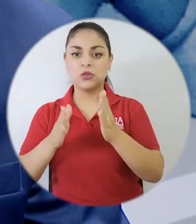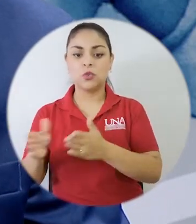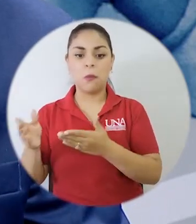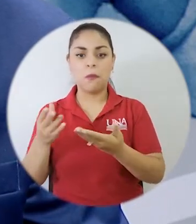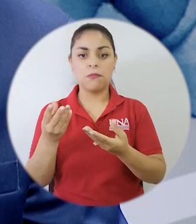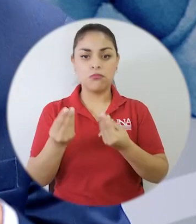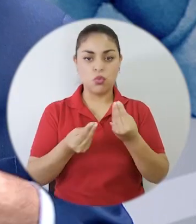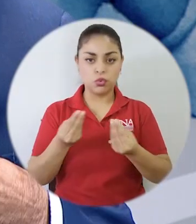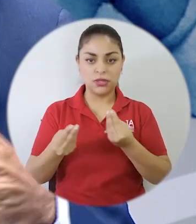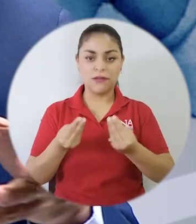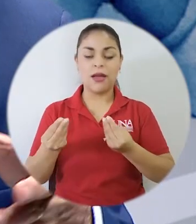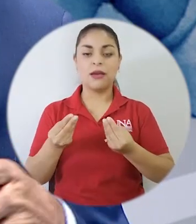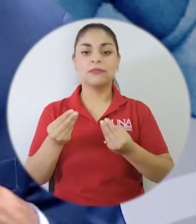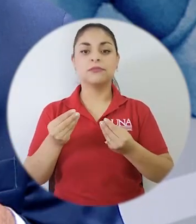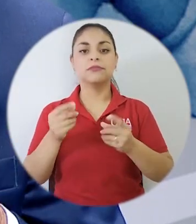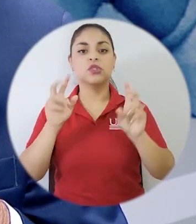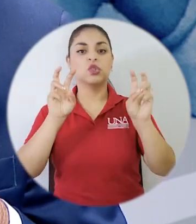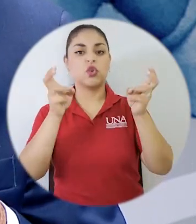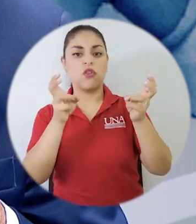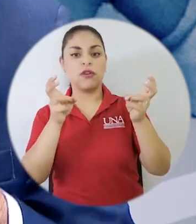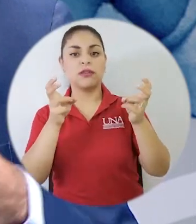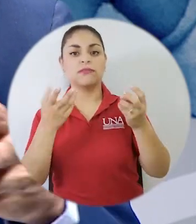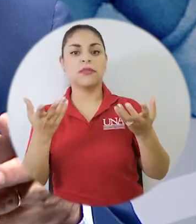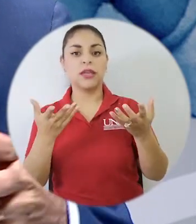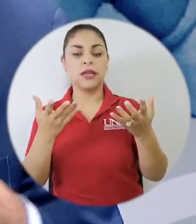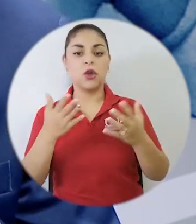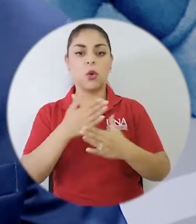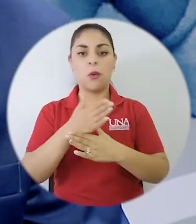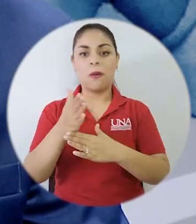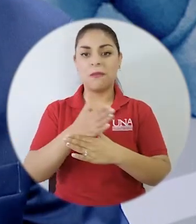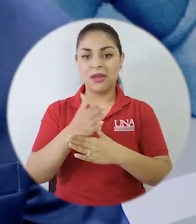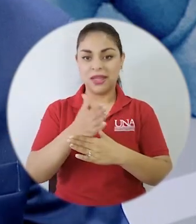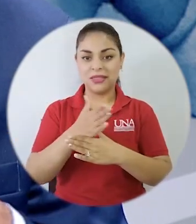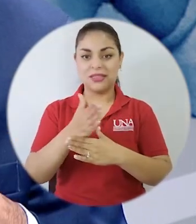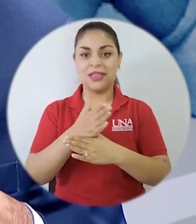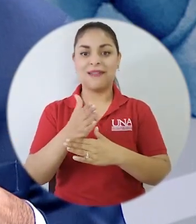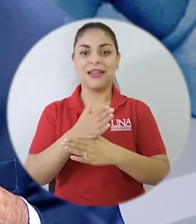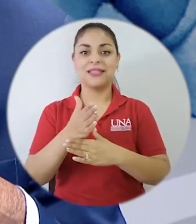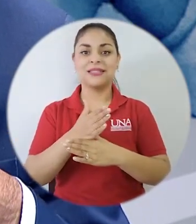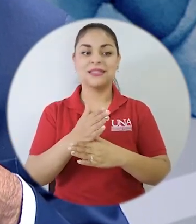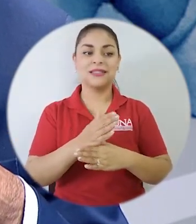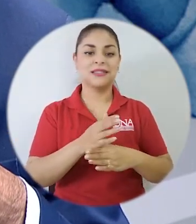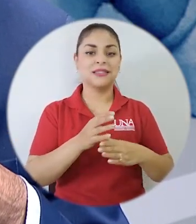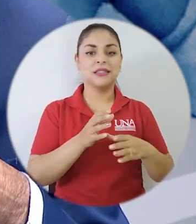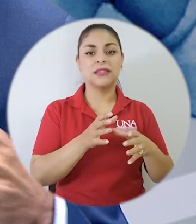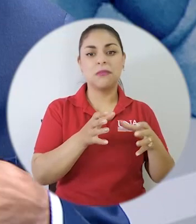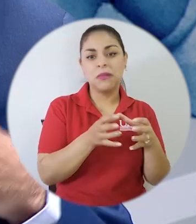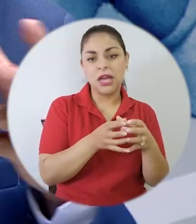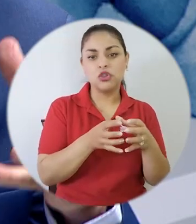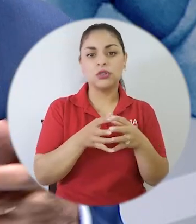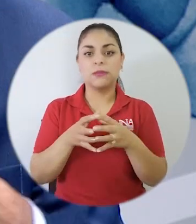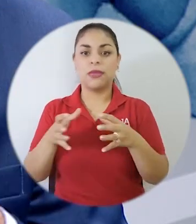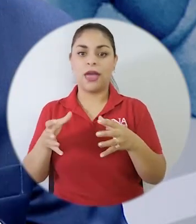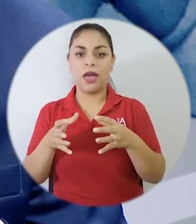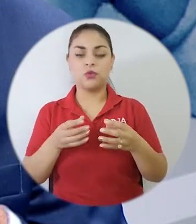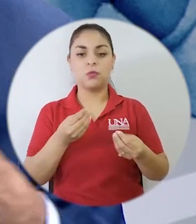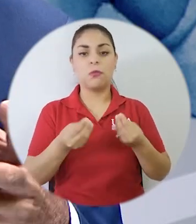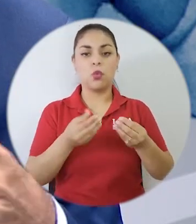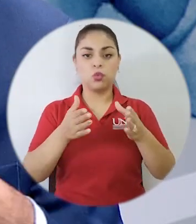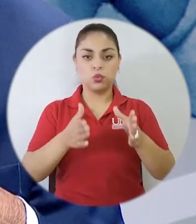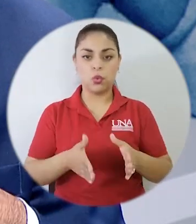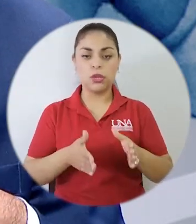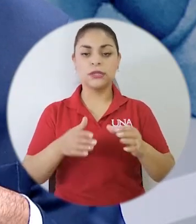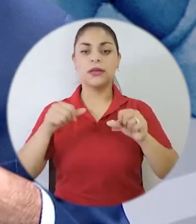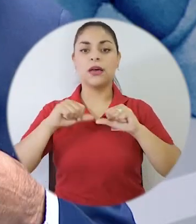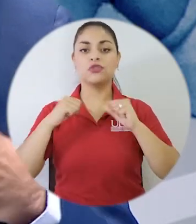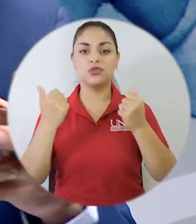organización productiva en términos en torno a cooperativas de pequeños y